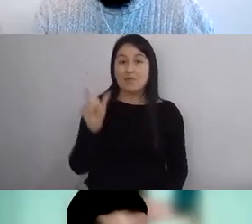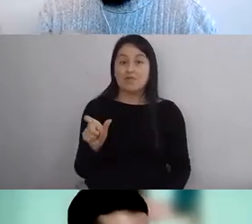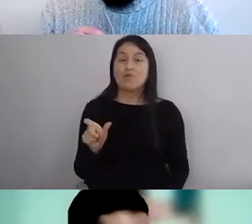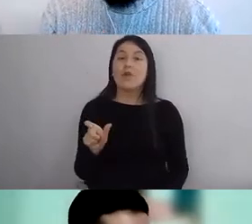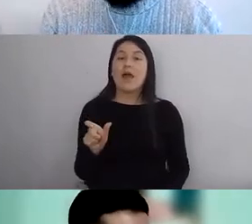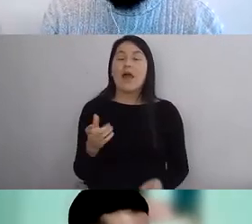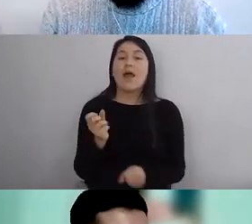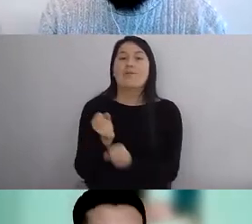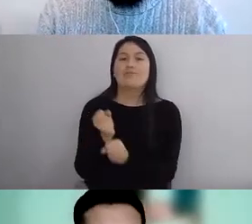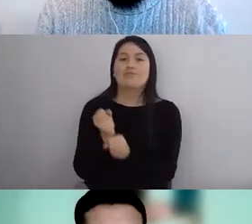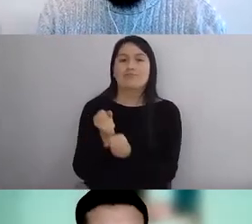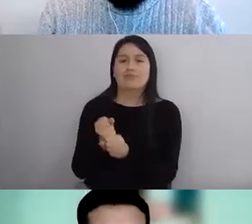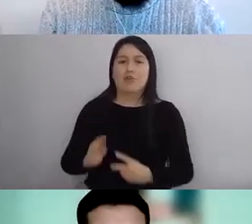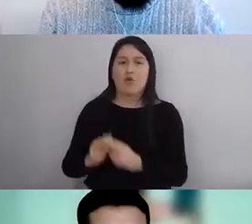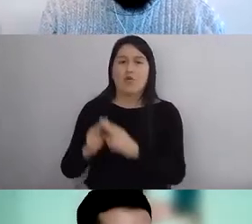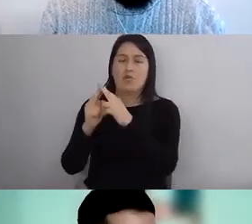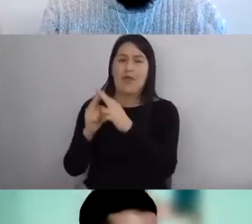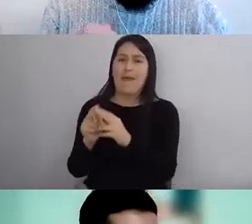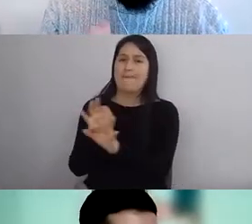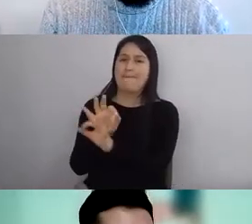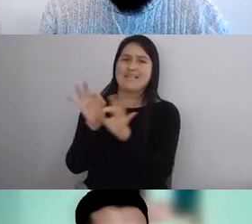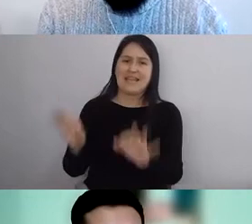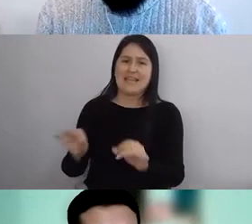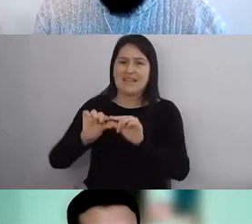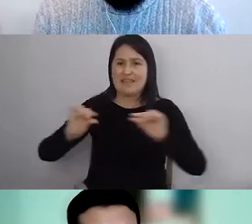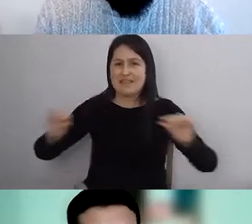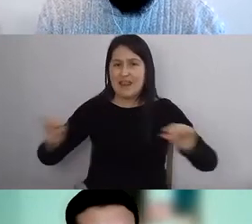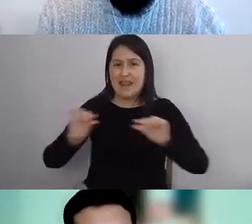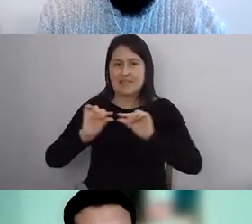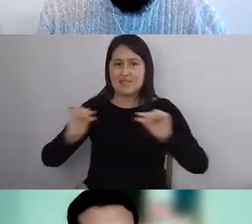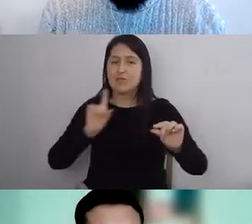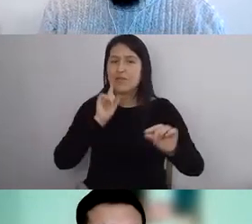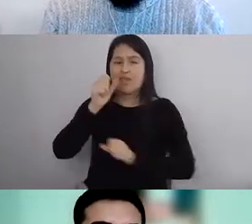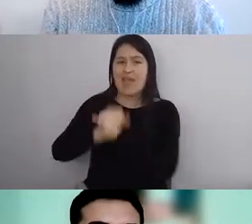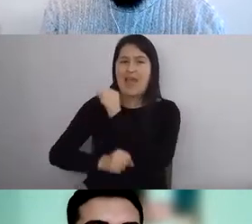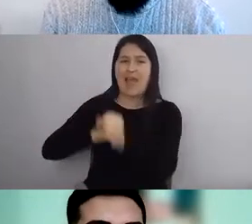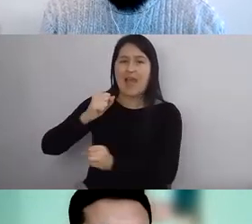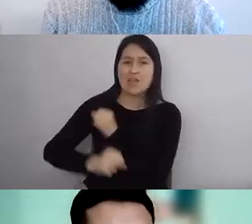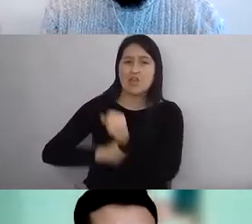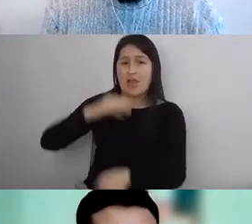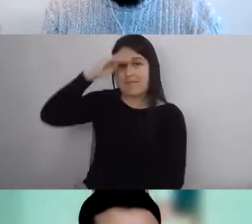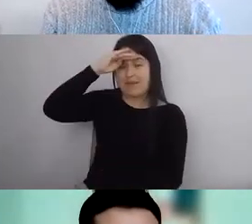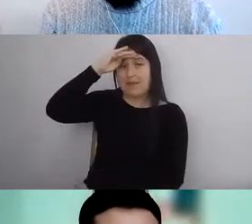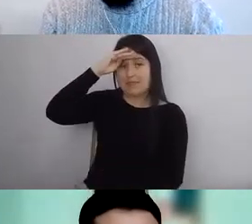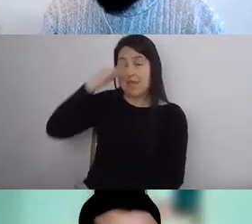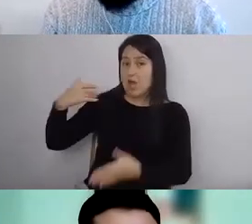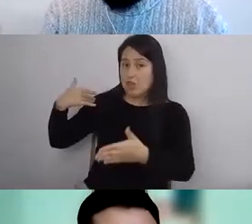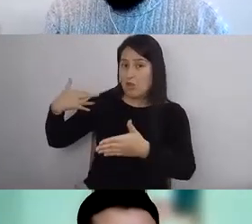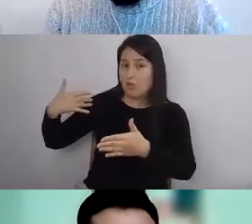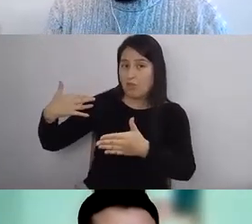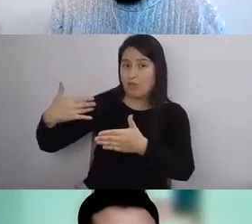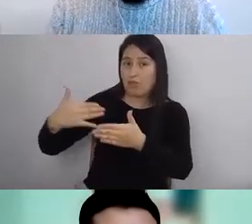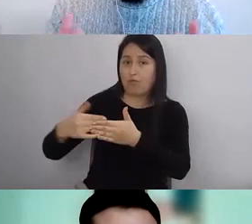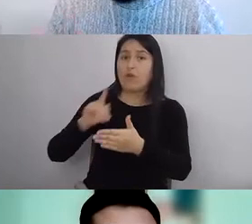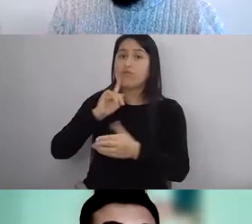constructora, especialista en instalaciones sanitarias que tiene varios años de experiencia. En todos estos años, Tamara ha tenido